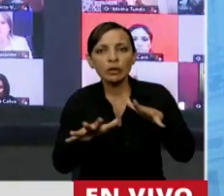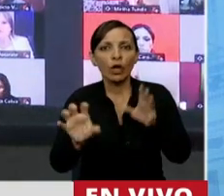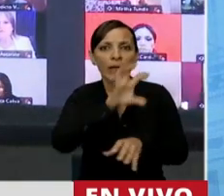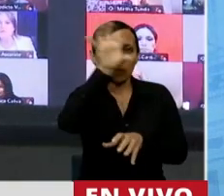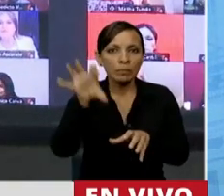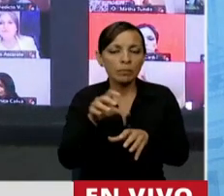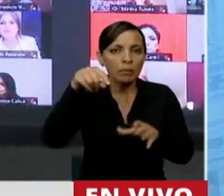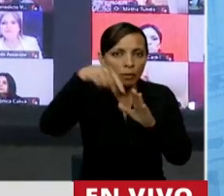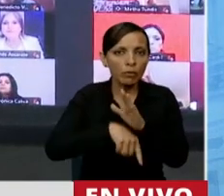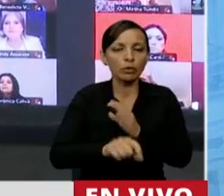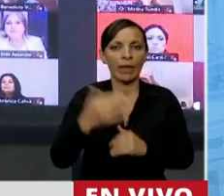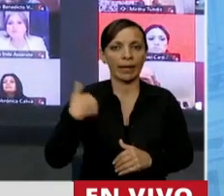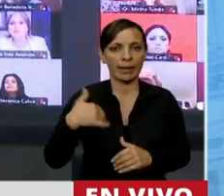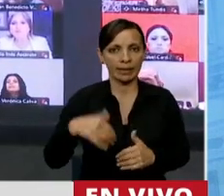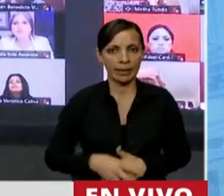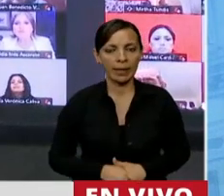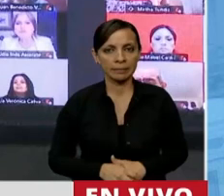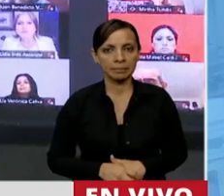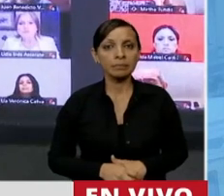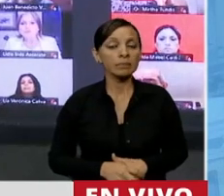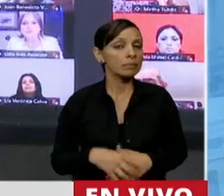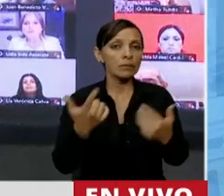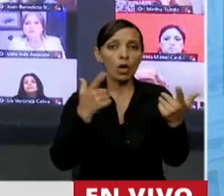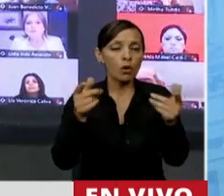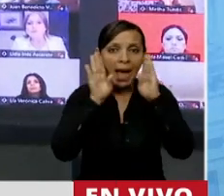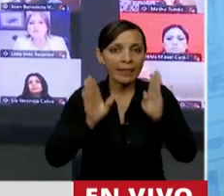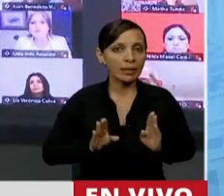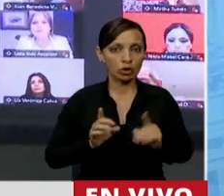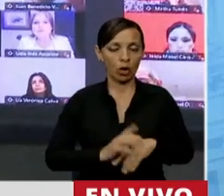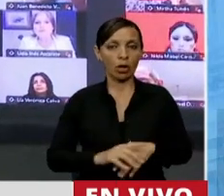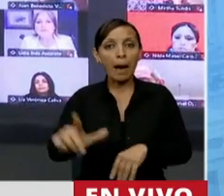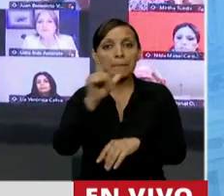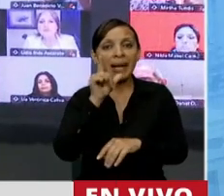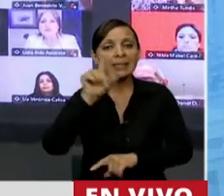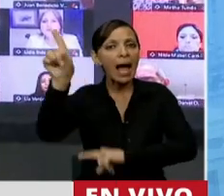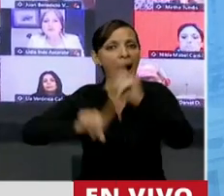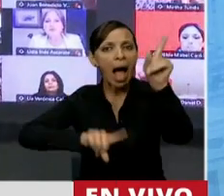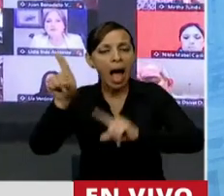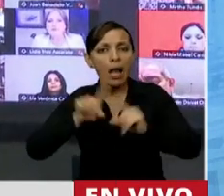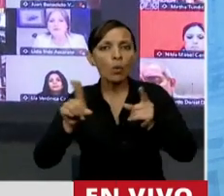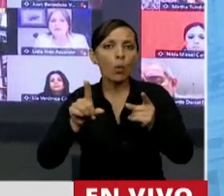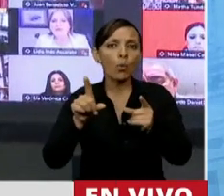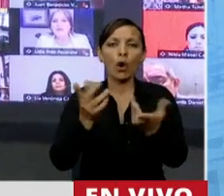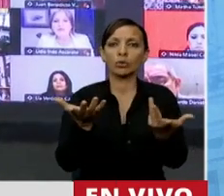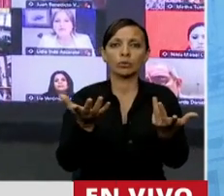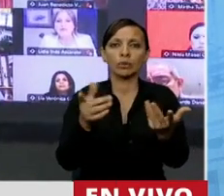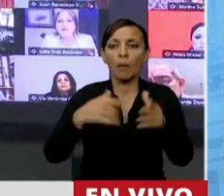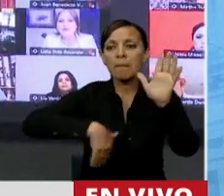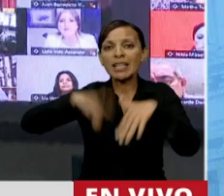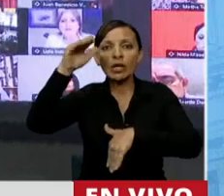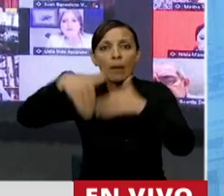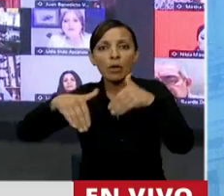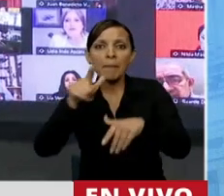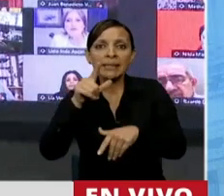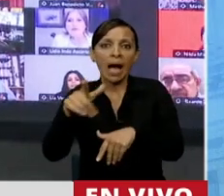profundo de la Argentina. No se nos escucha. Pareciera que algunos, porque alguna vez consiguieron una determinada mayoría, son los